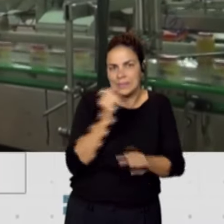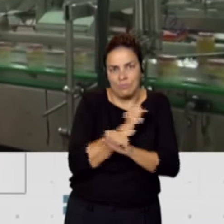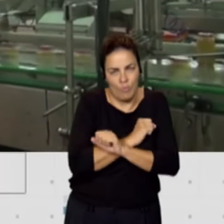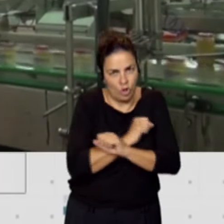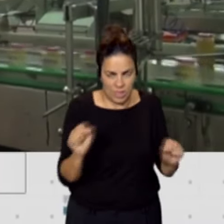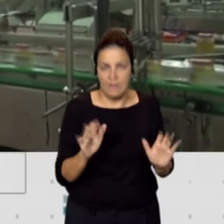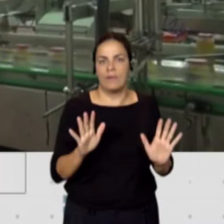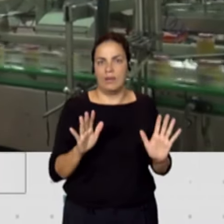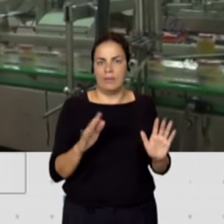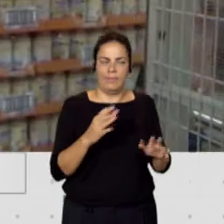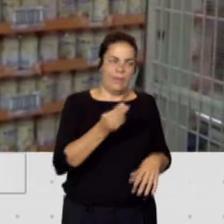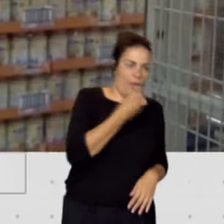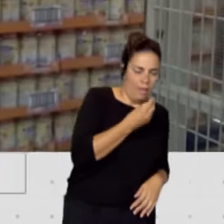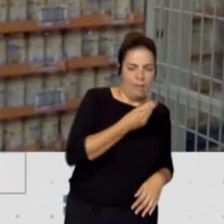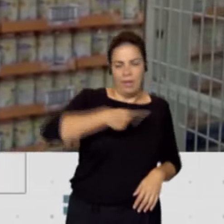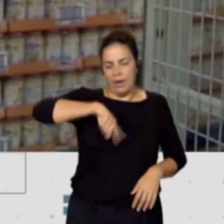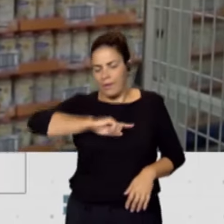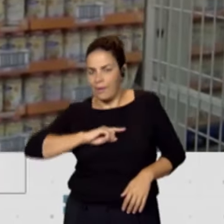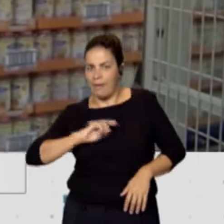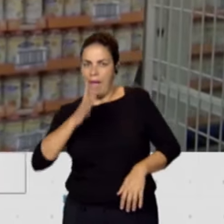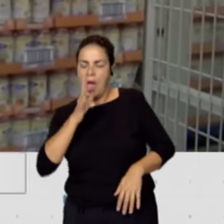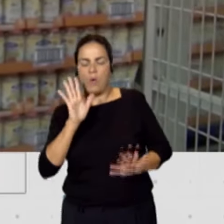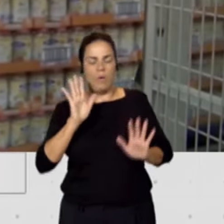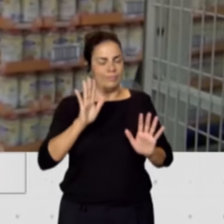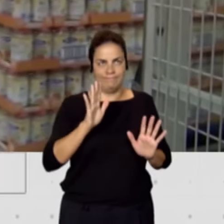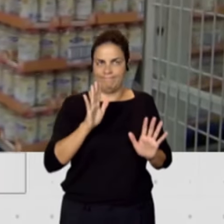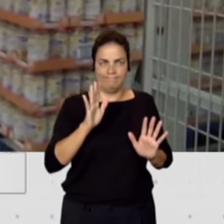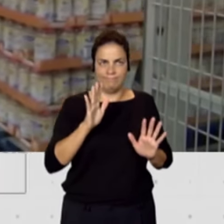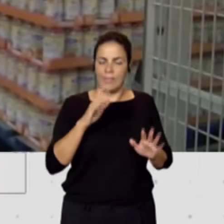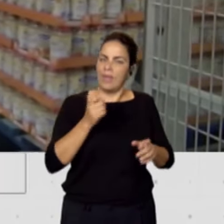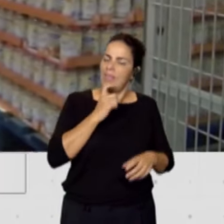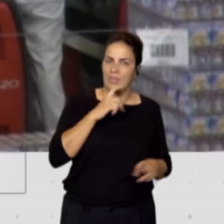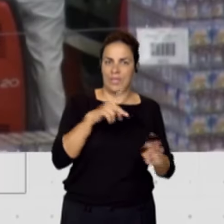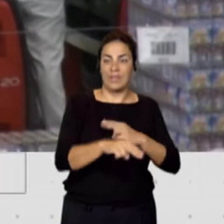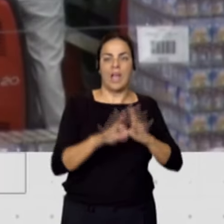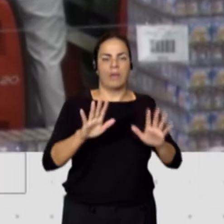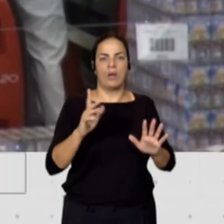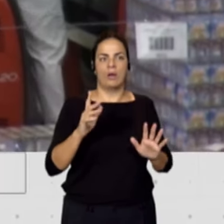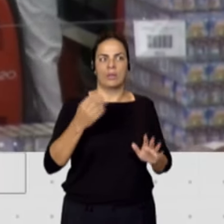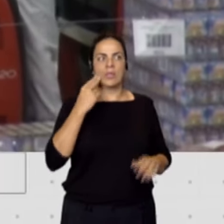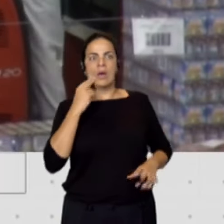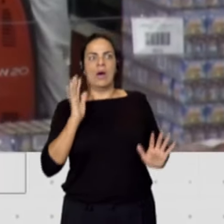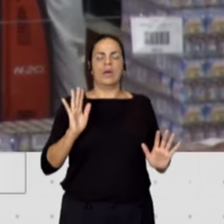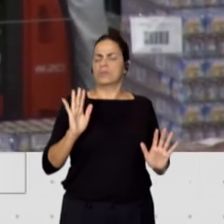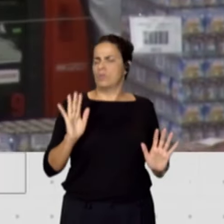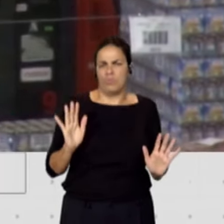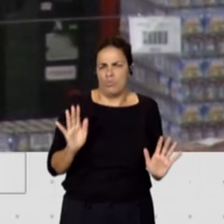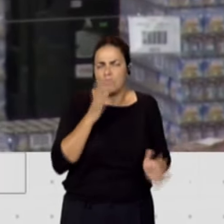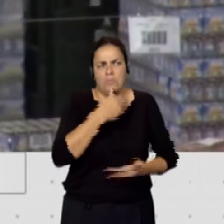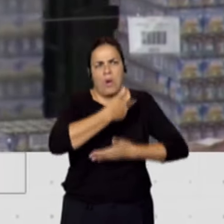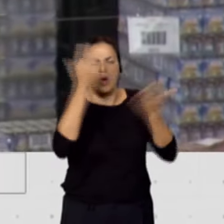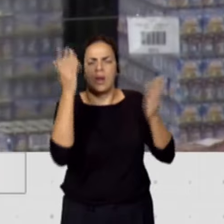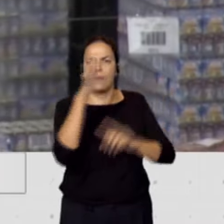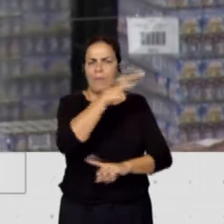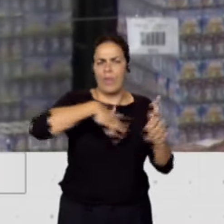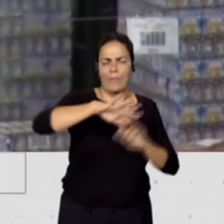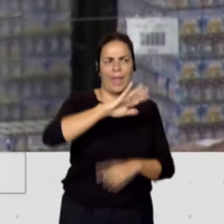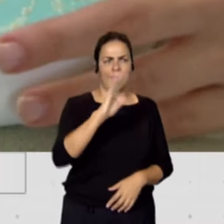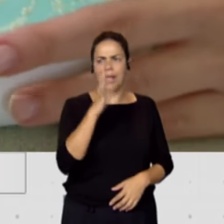pero no debemos alarmarnos eh es es común encontrar este tipo de compuestos en el medio ambiente en el agua en los